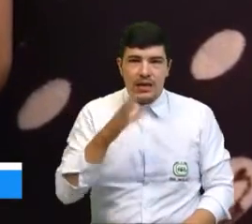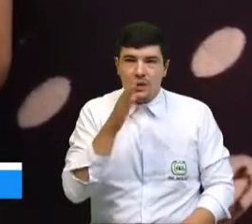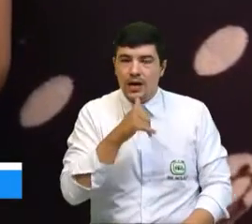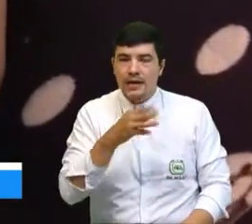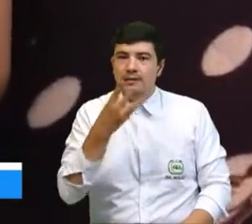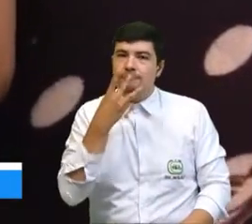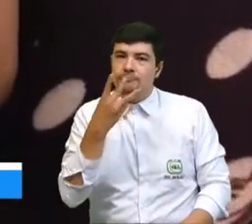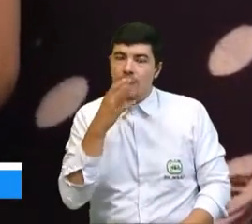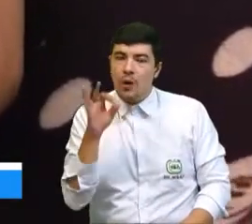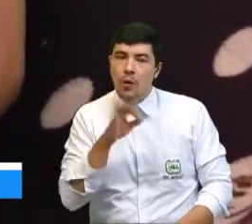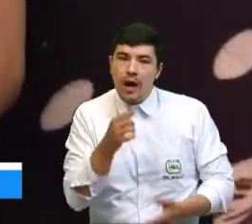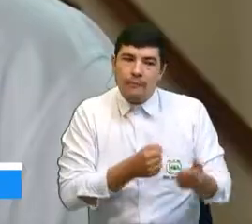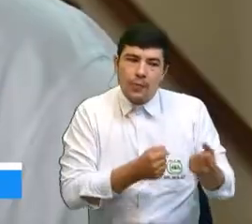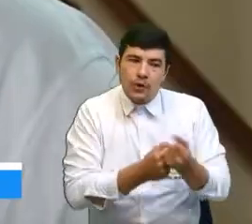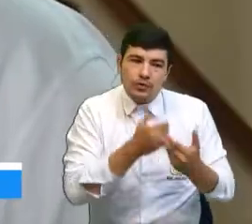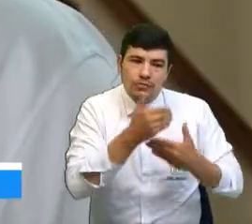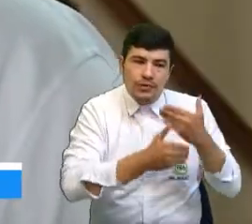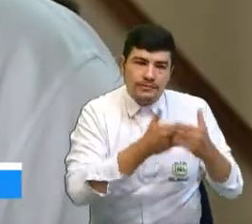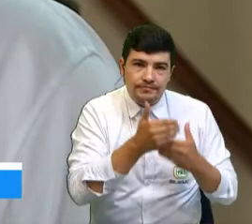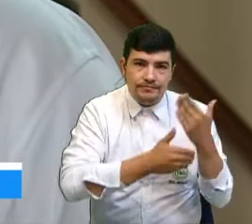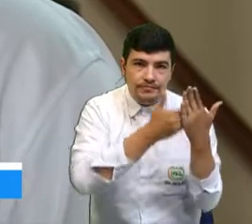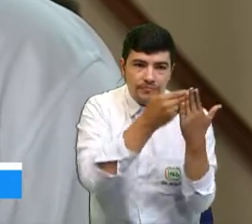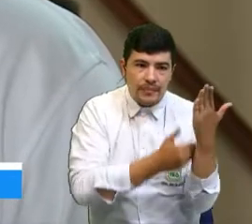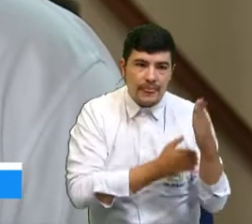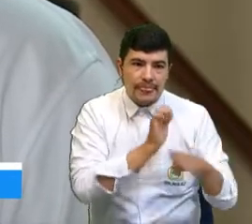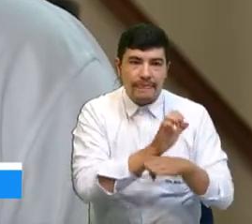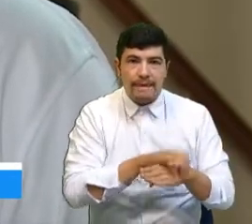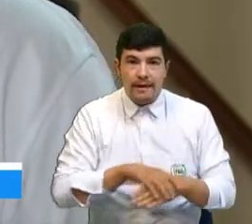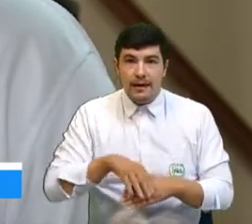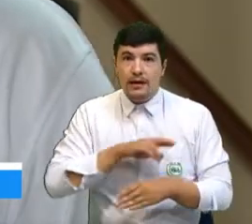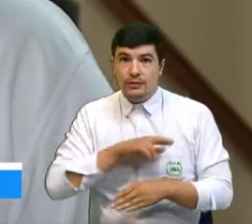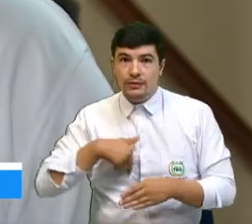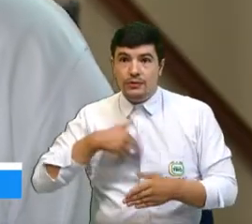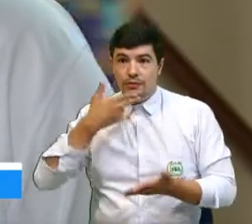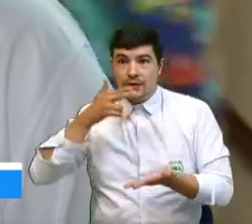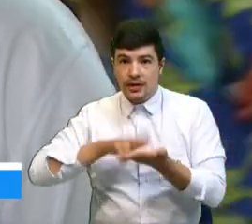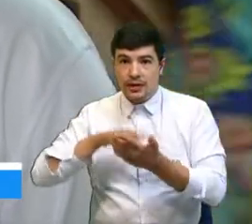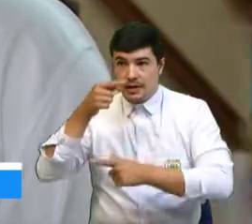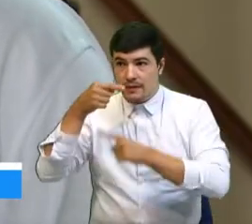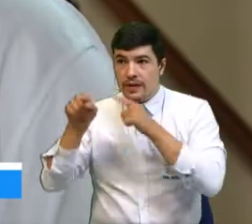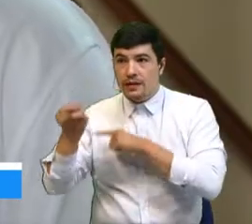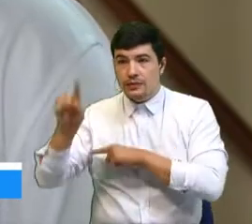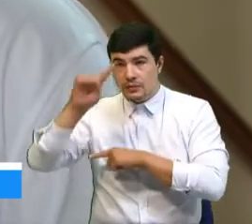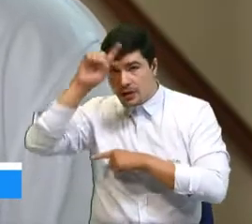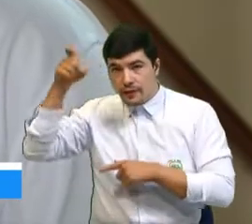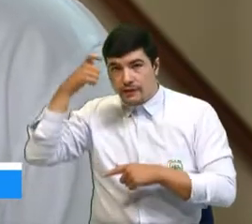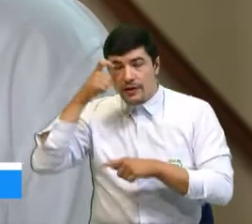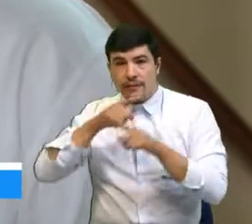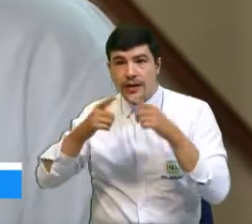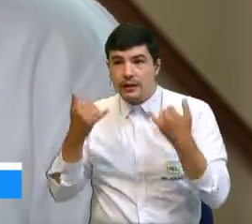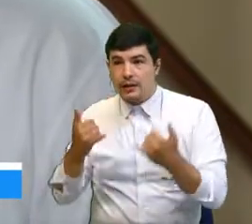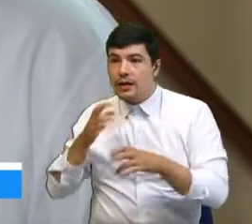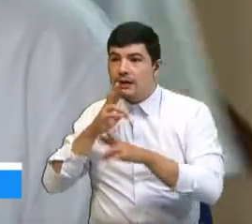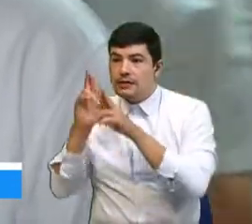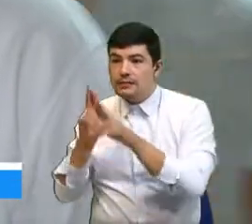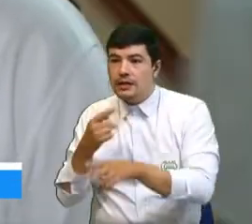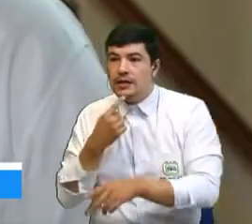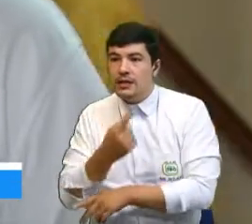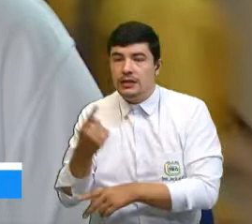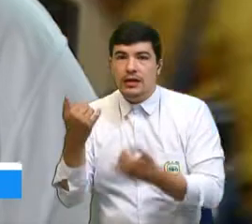apoyo en trámites pasamos una carta a la gobernación y la respuesta es que ellos no pueden